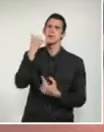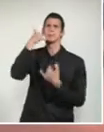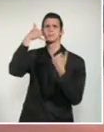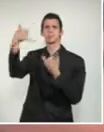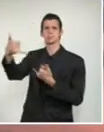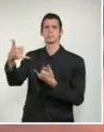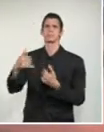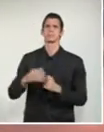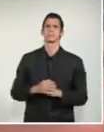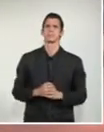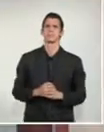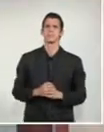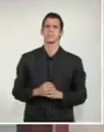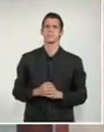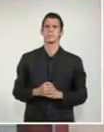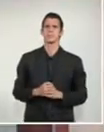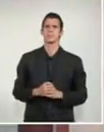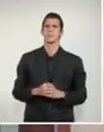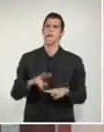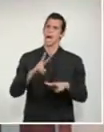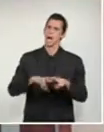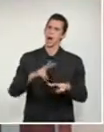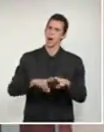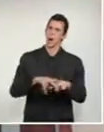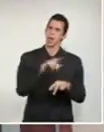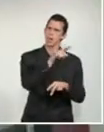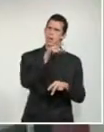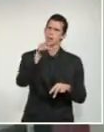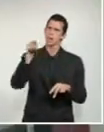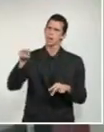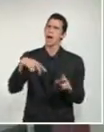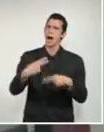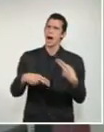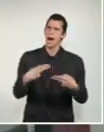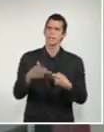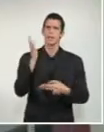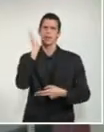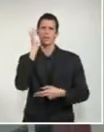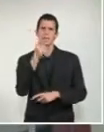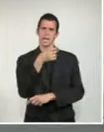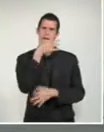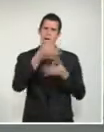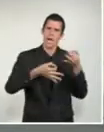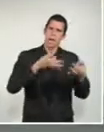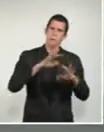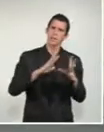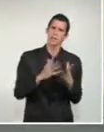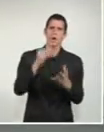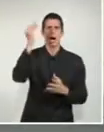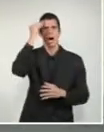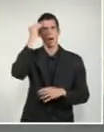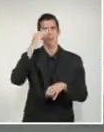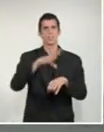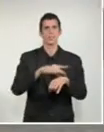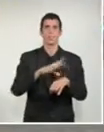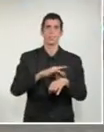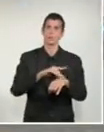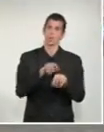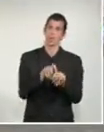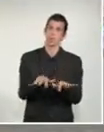y a través de seminarios y conferencias se encuentran en mejores condiciones para enfrentar esta nueva pandemia